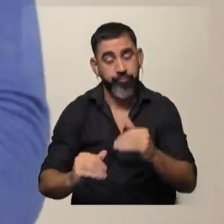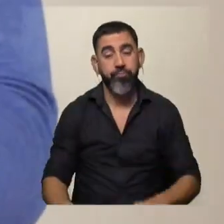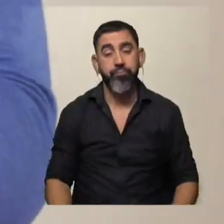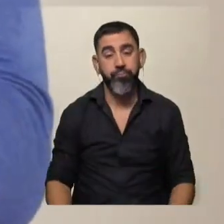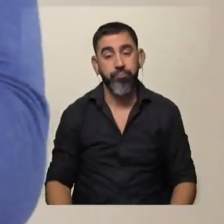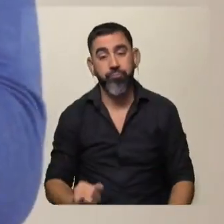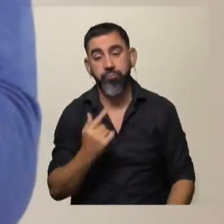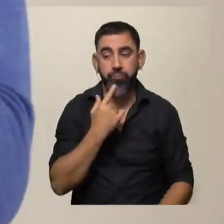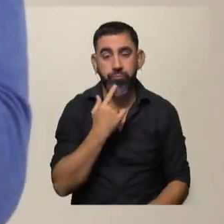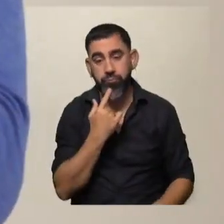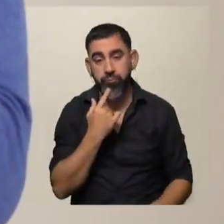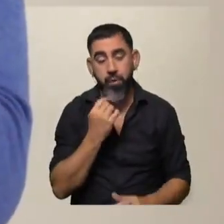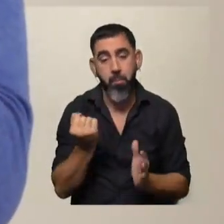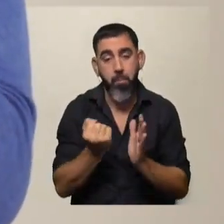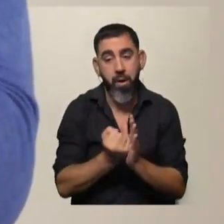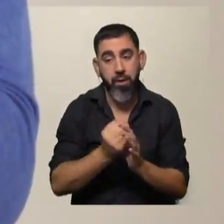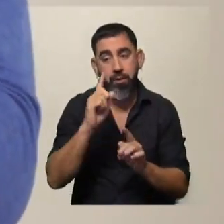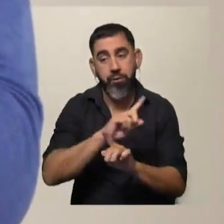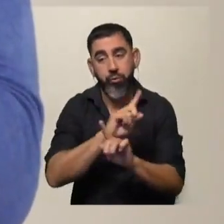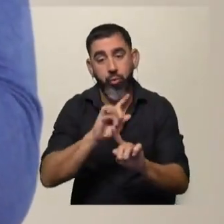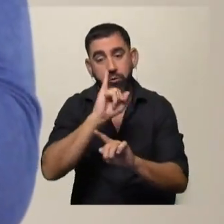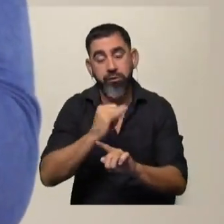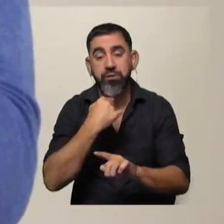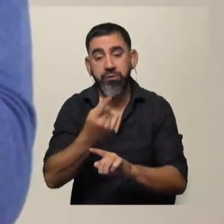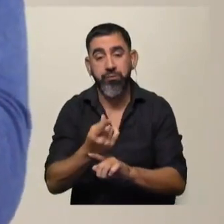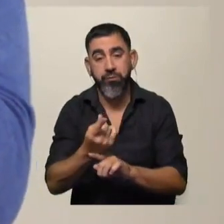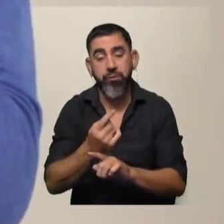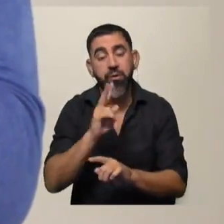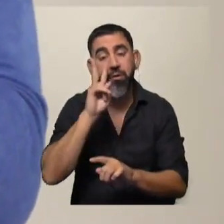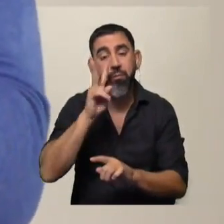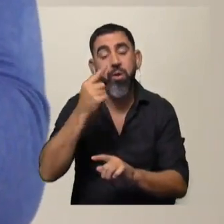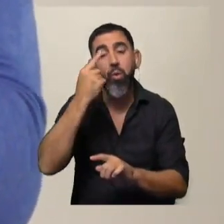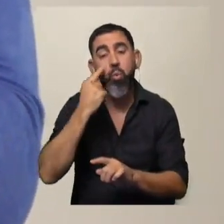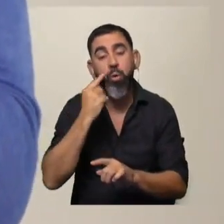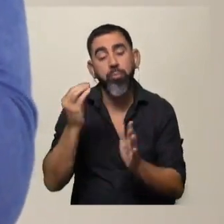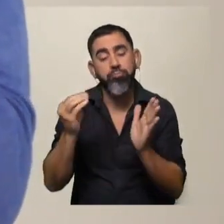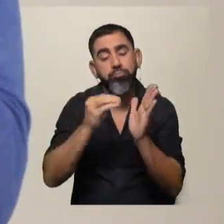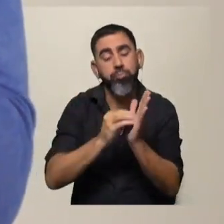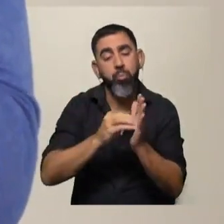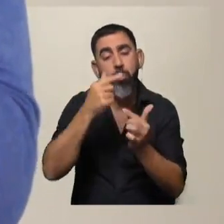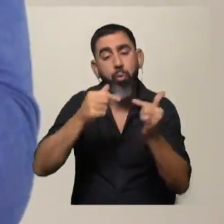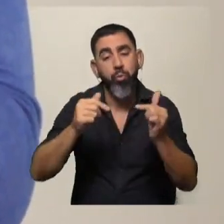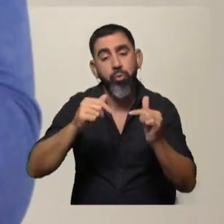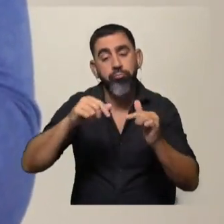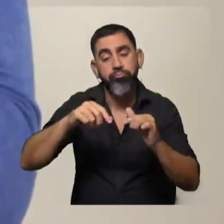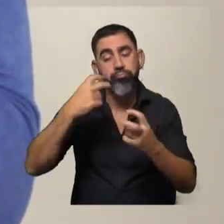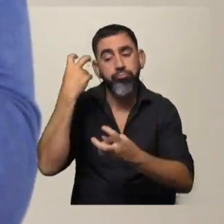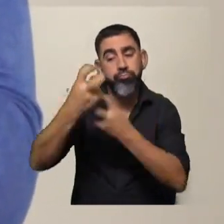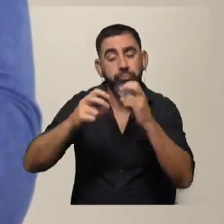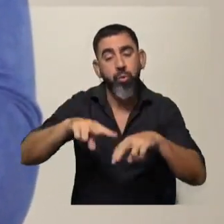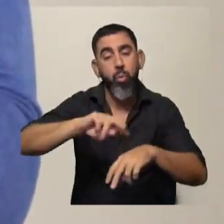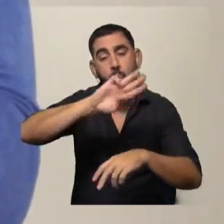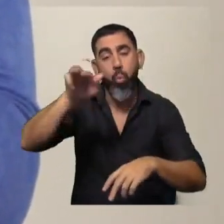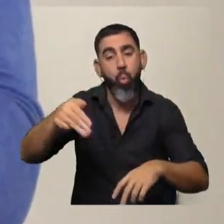tenemos dudas respecto a si una marca está registrada o no, podemos fijarnos en el número del registro del producto y chequearlo en una